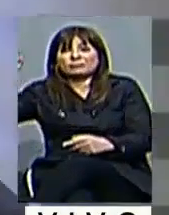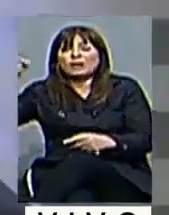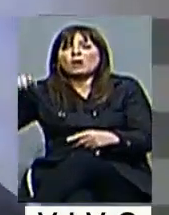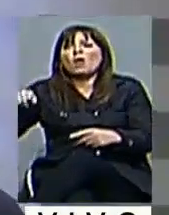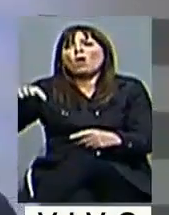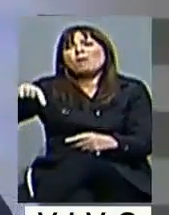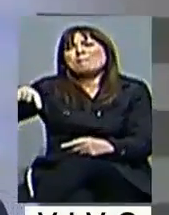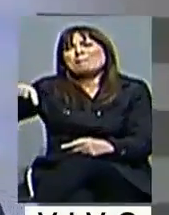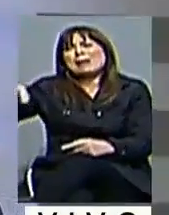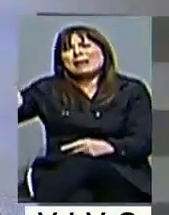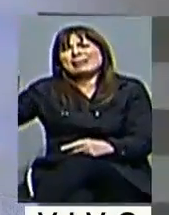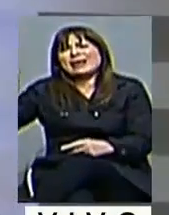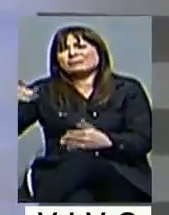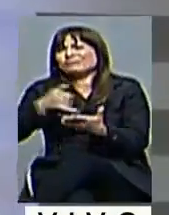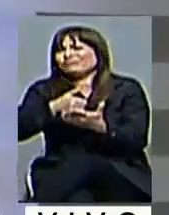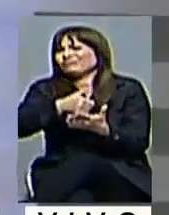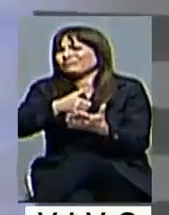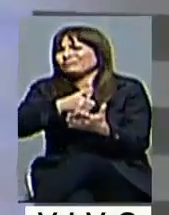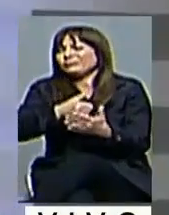debilitado.